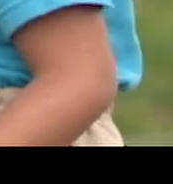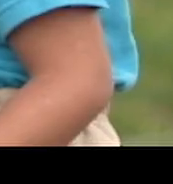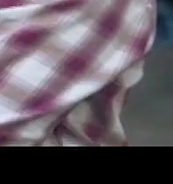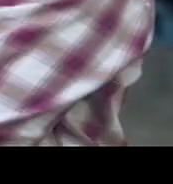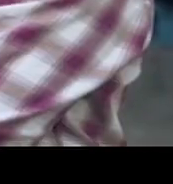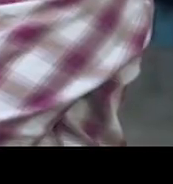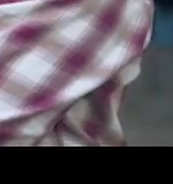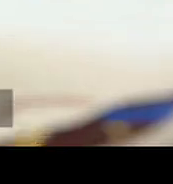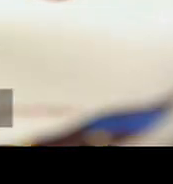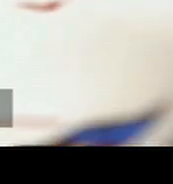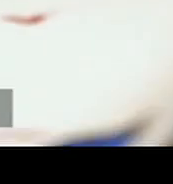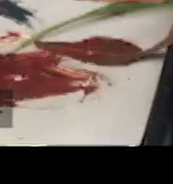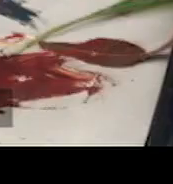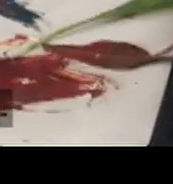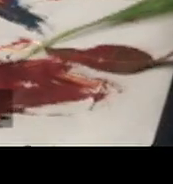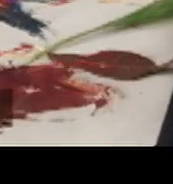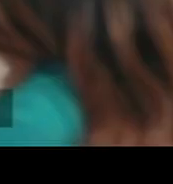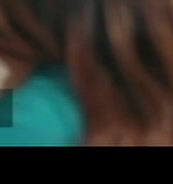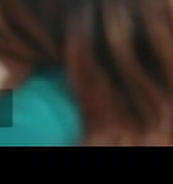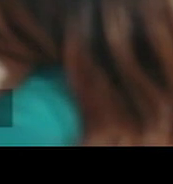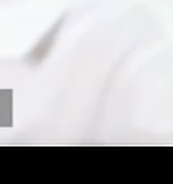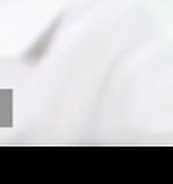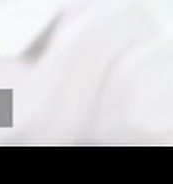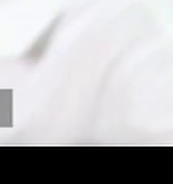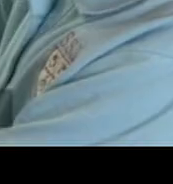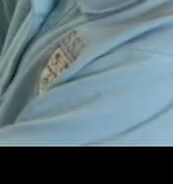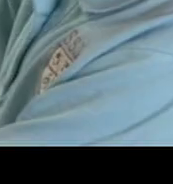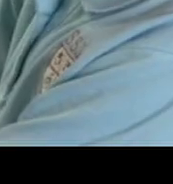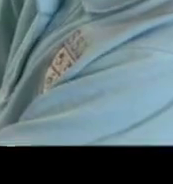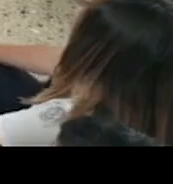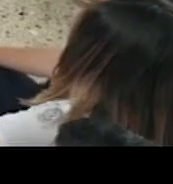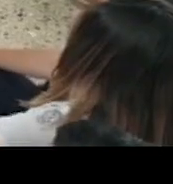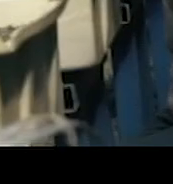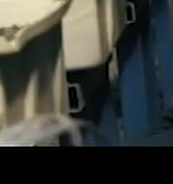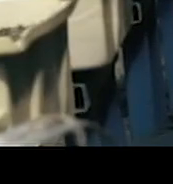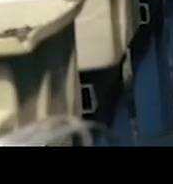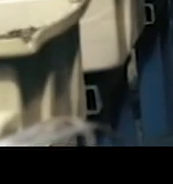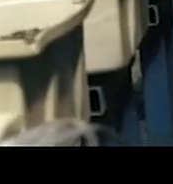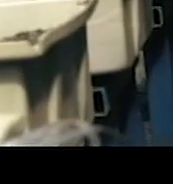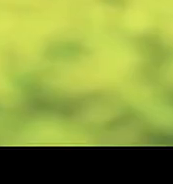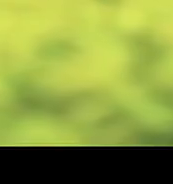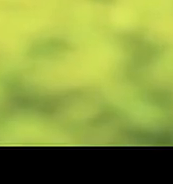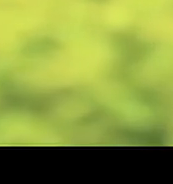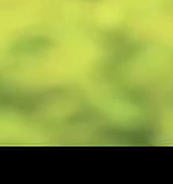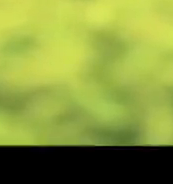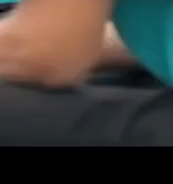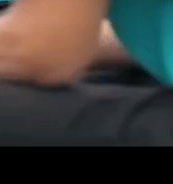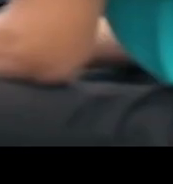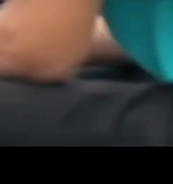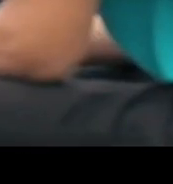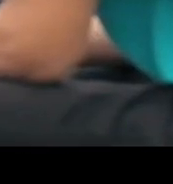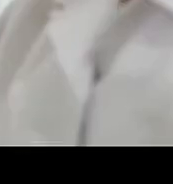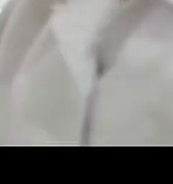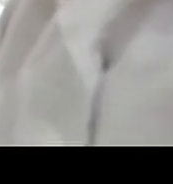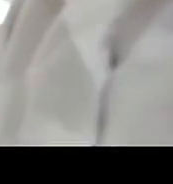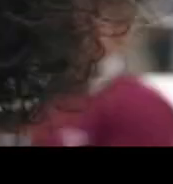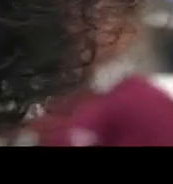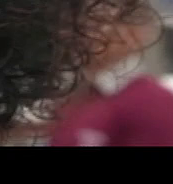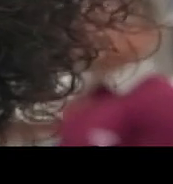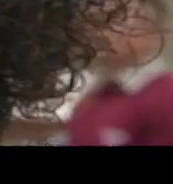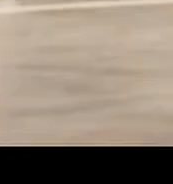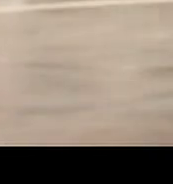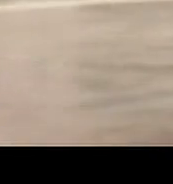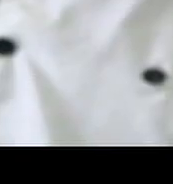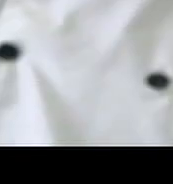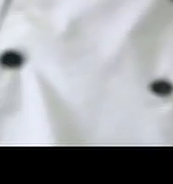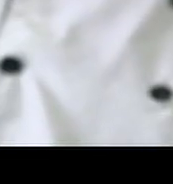importante. Una educación que desarrolla conocimiento y habilidades para la vida. Una educación inclusiva donde todas